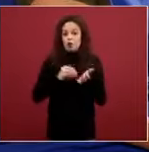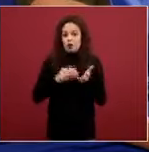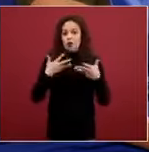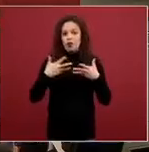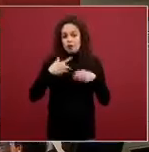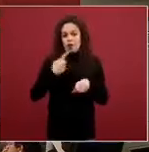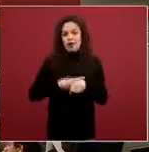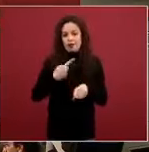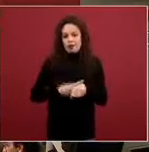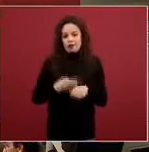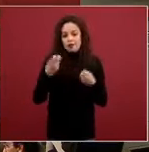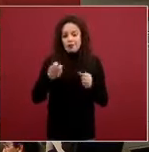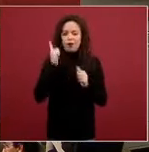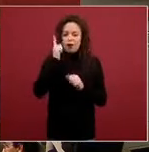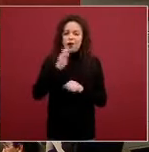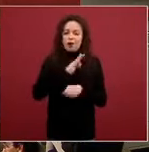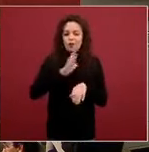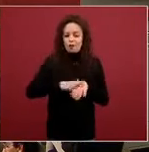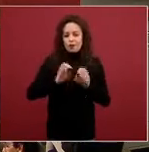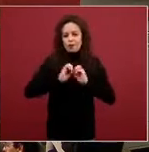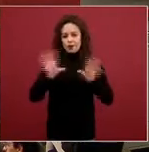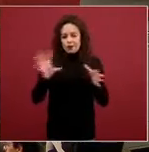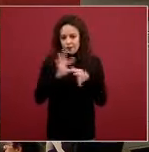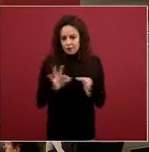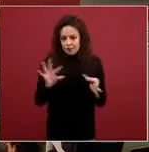hace un comentario de esto.